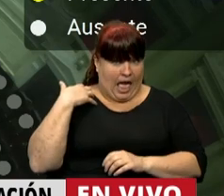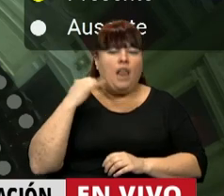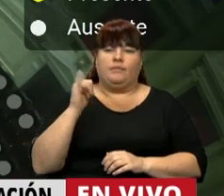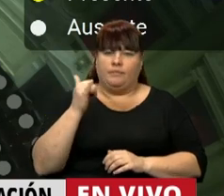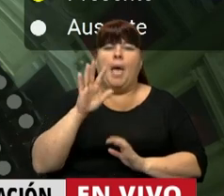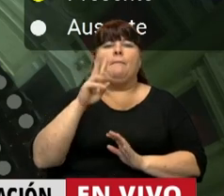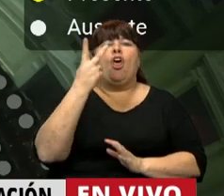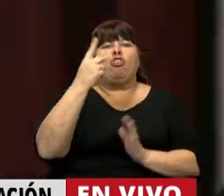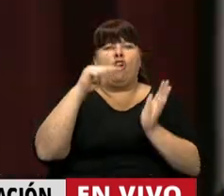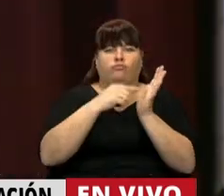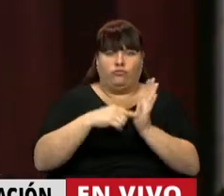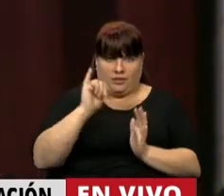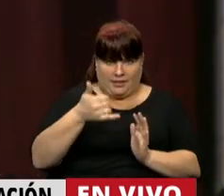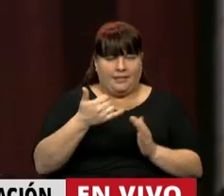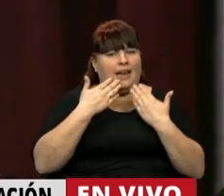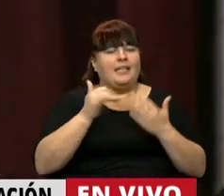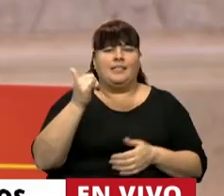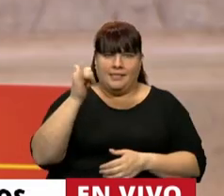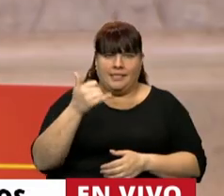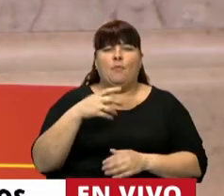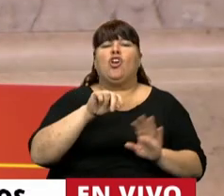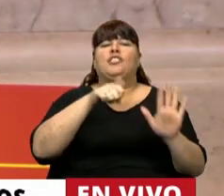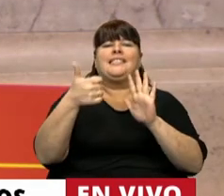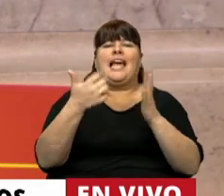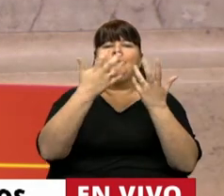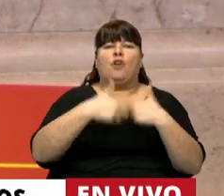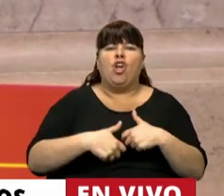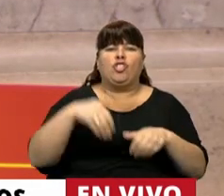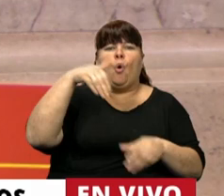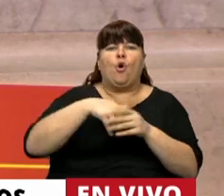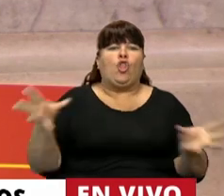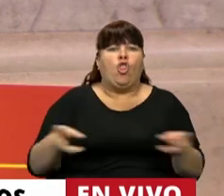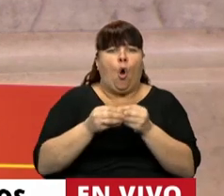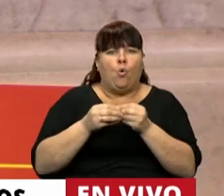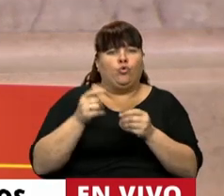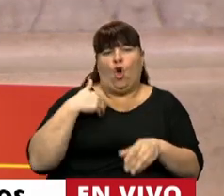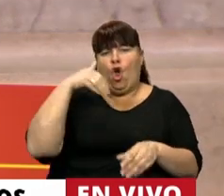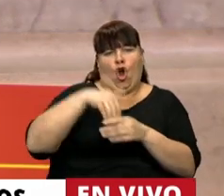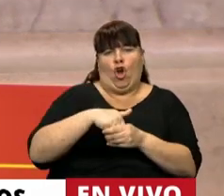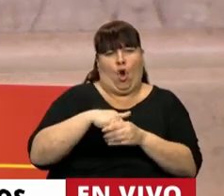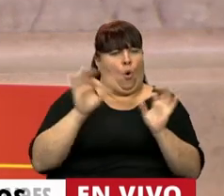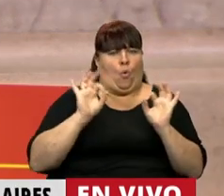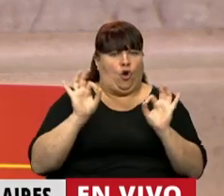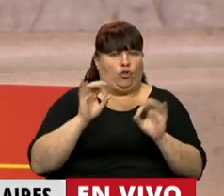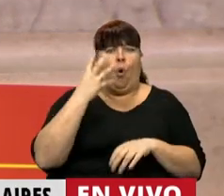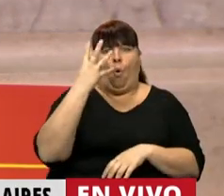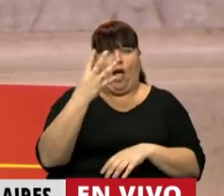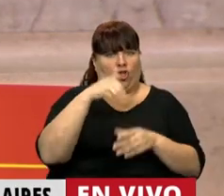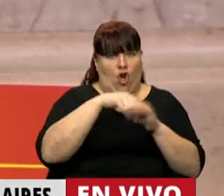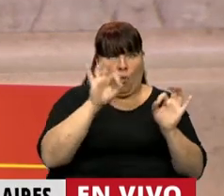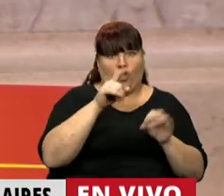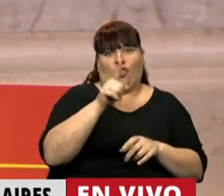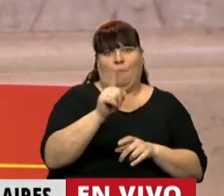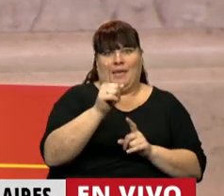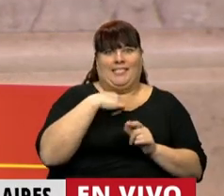Pero con dos particularidades. Gracias. Sí, dado que hay seis proyectos que se están votando juntos, nos abstenemos en cuatro de ellos, que son